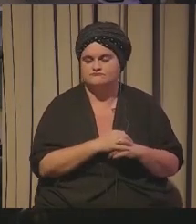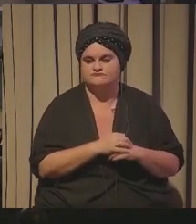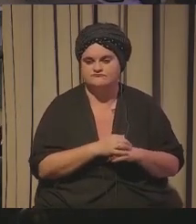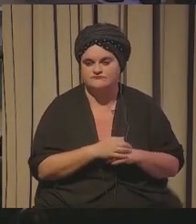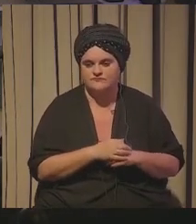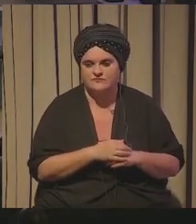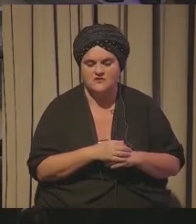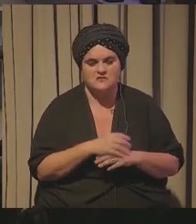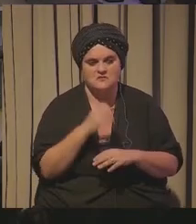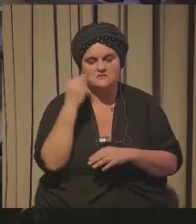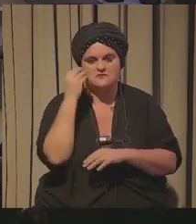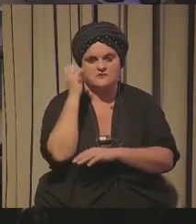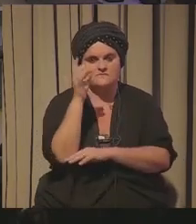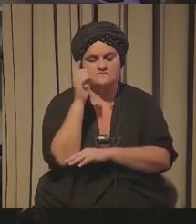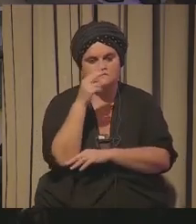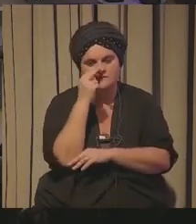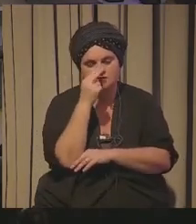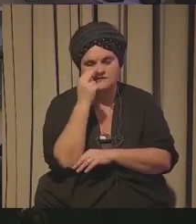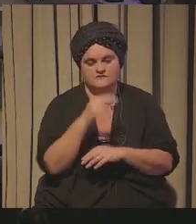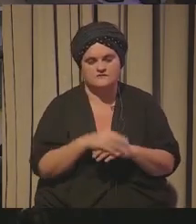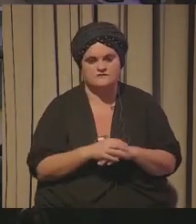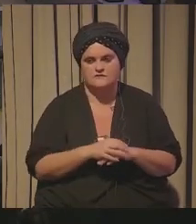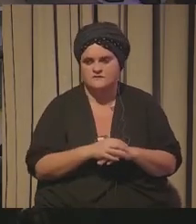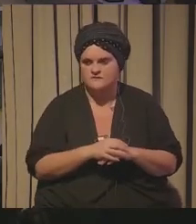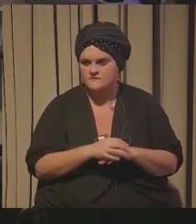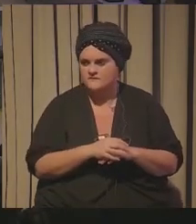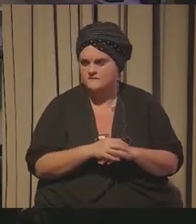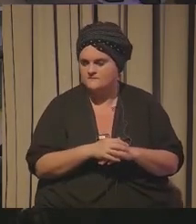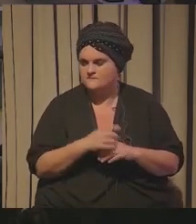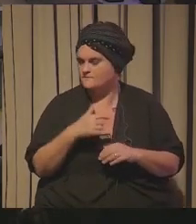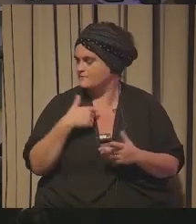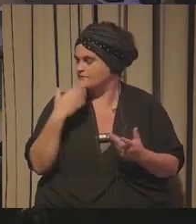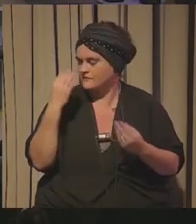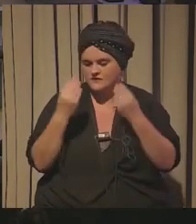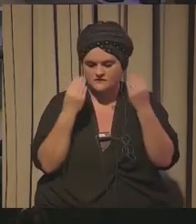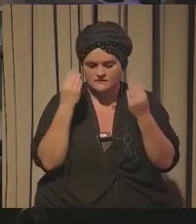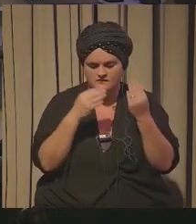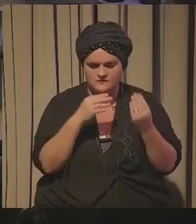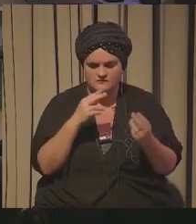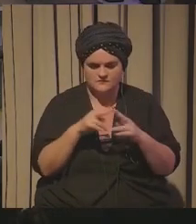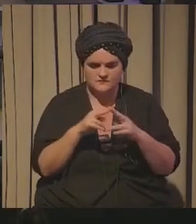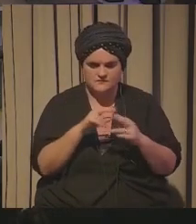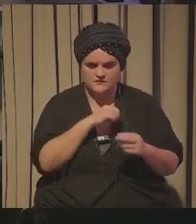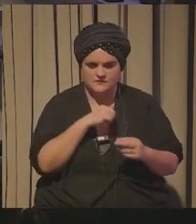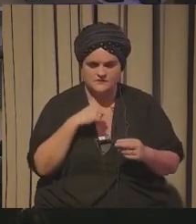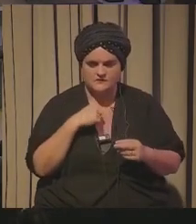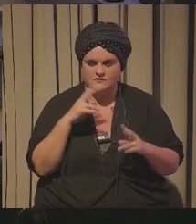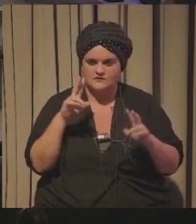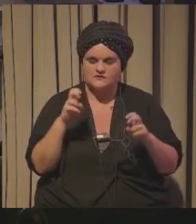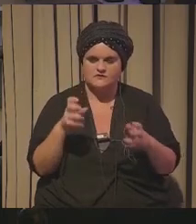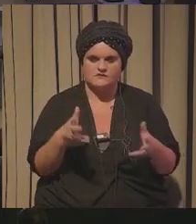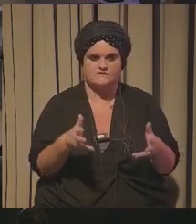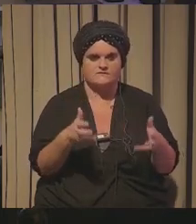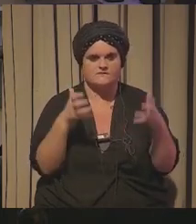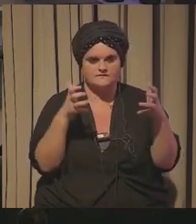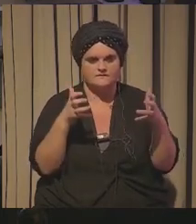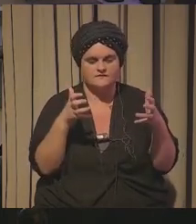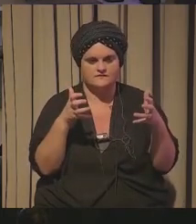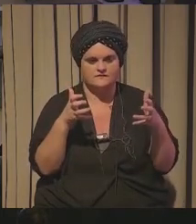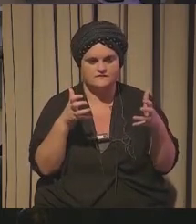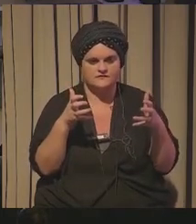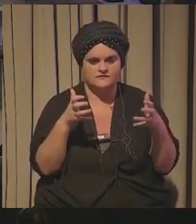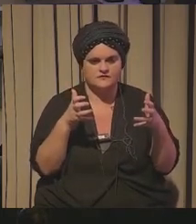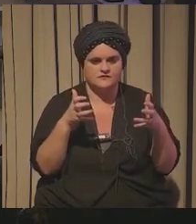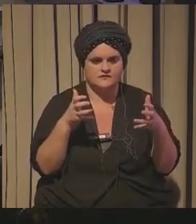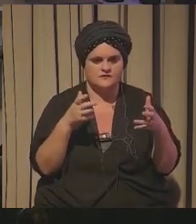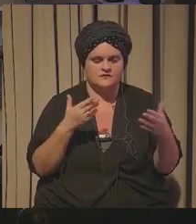muy interesante. Bueno, me he planteado varias preguntas sobre los beneficios que tienen este tipo